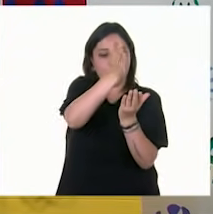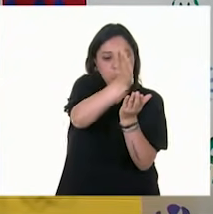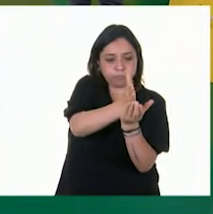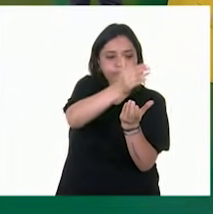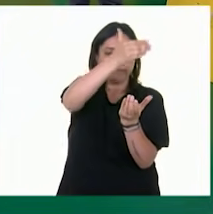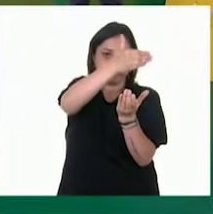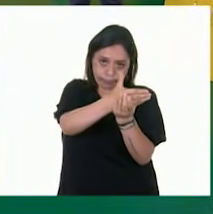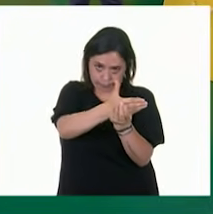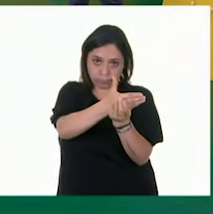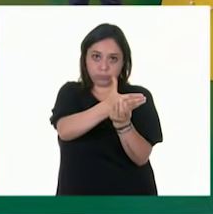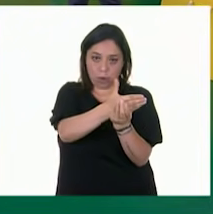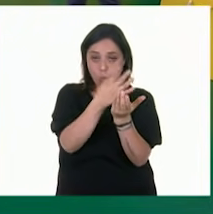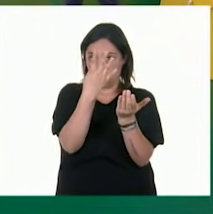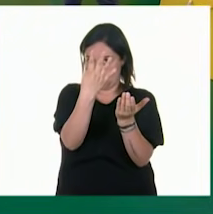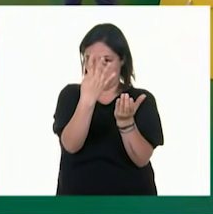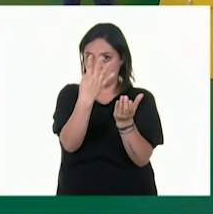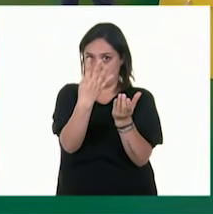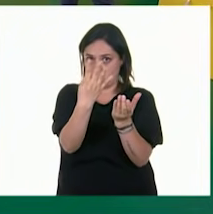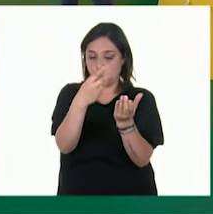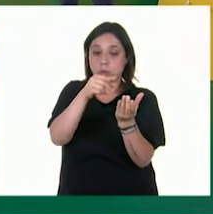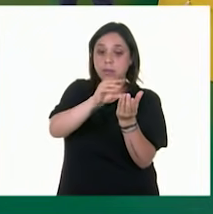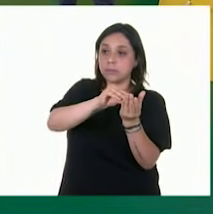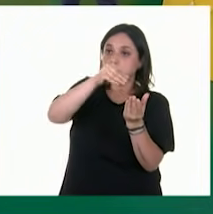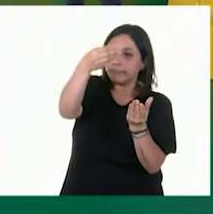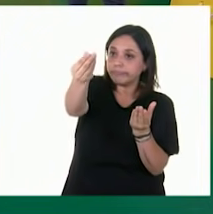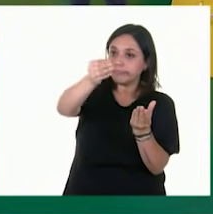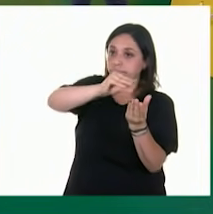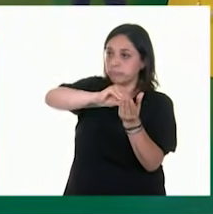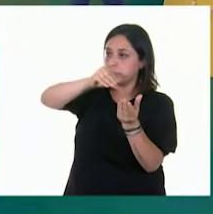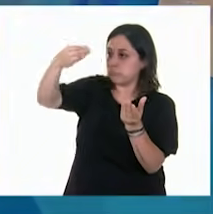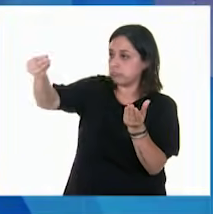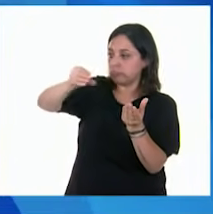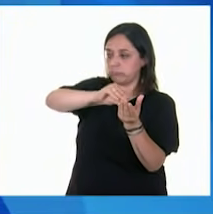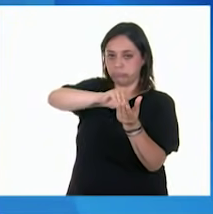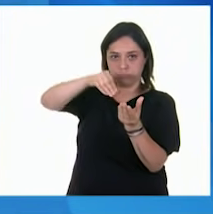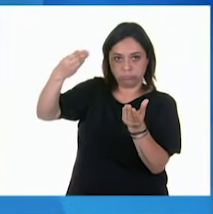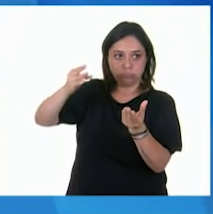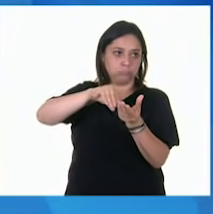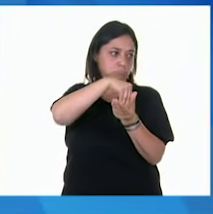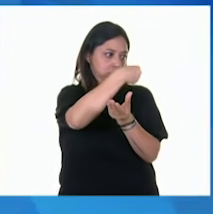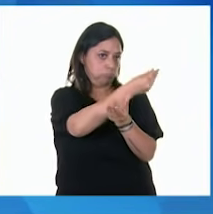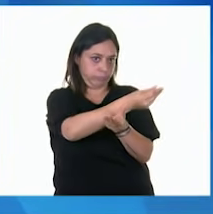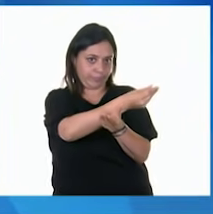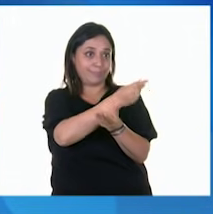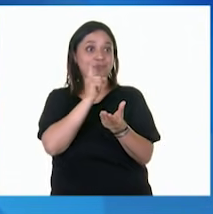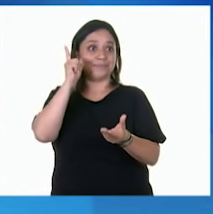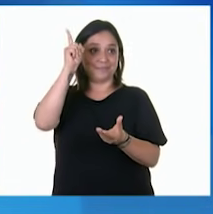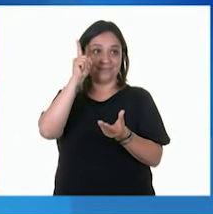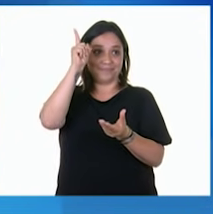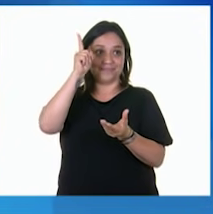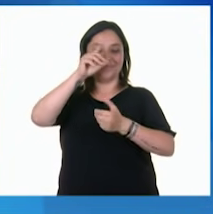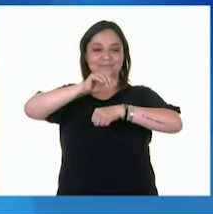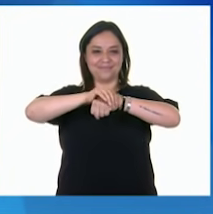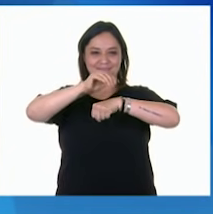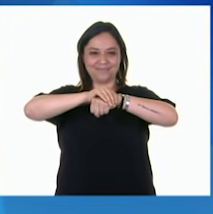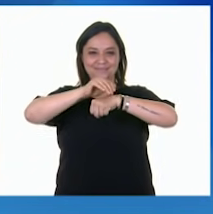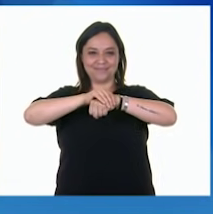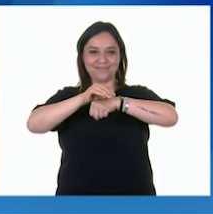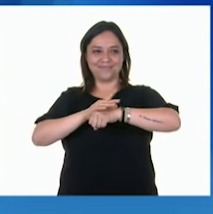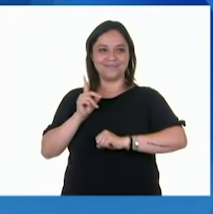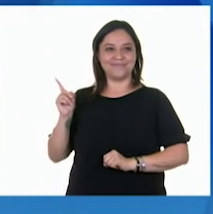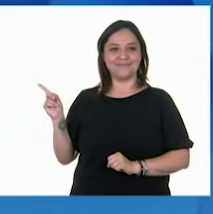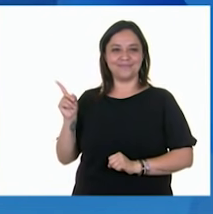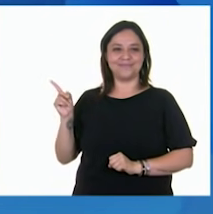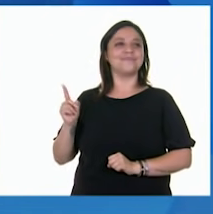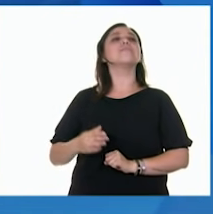4 partes. Exacto. Y le vas a dar una parte a cada uno. Exacto. Mira, muy bien, ahí están tus amigos. Y obviamente estás tú. ¿Con cuál